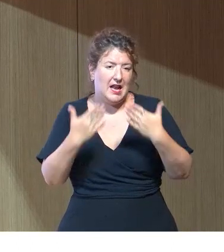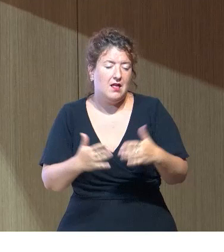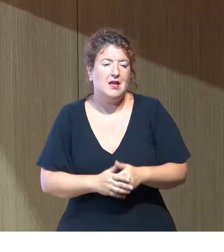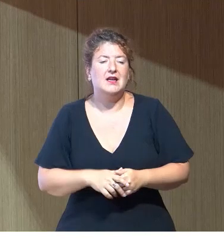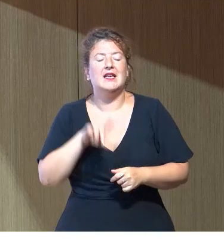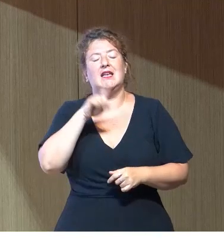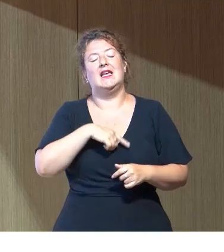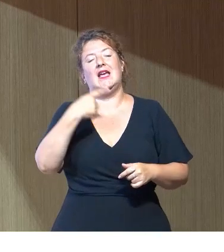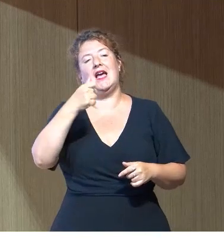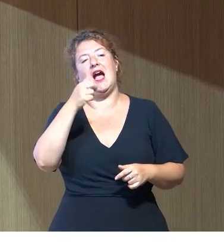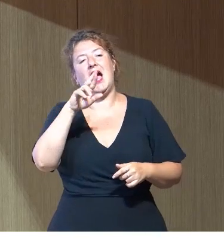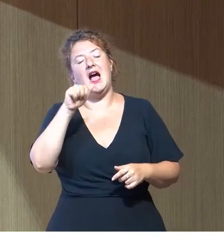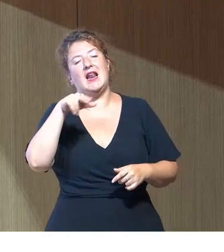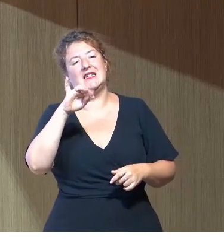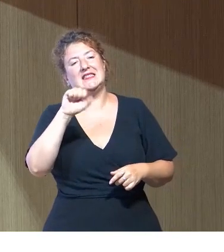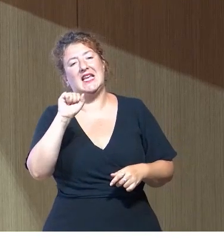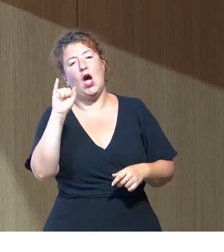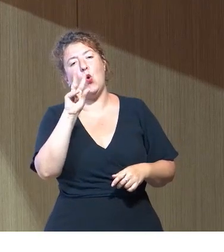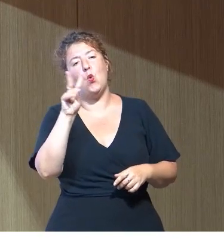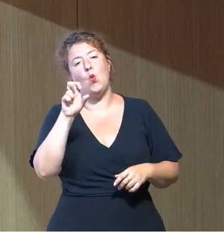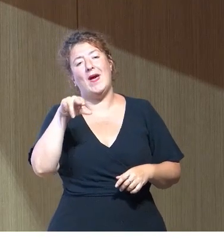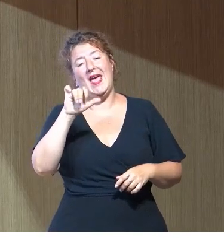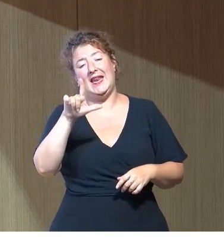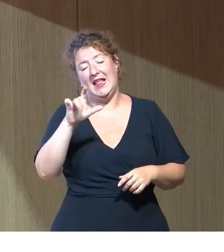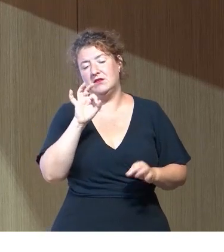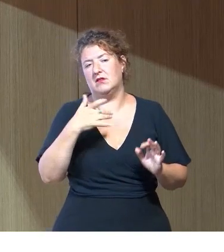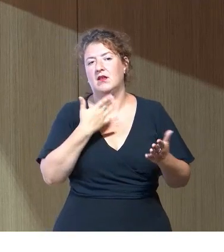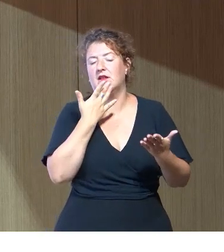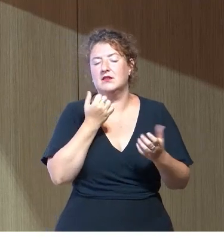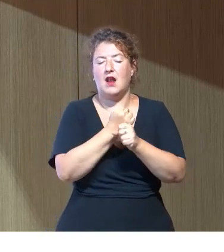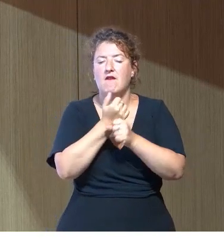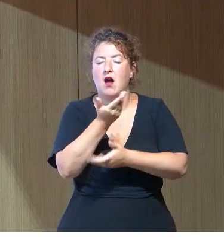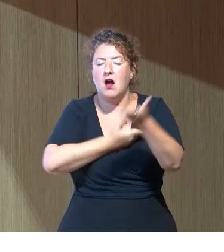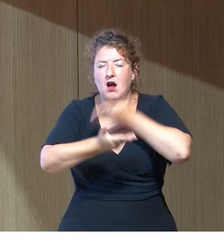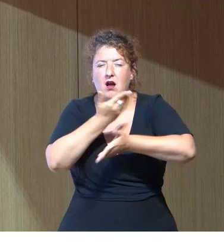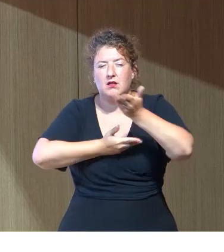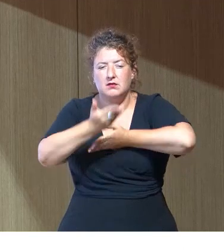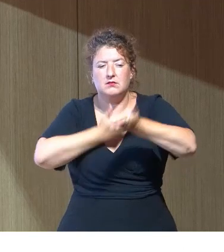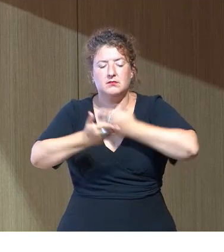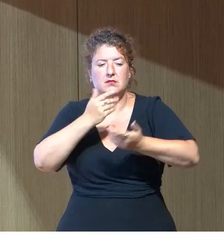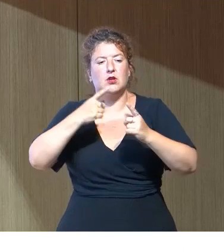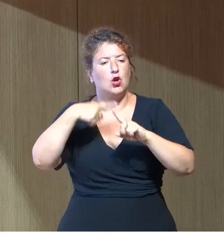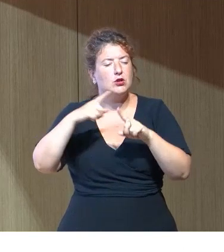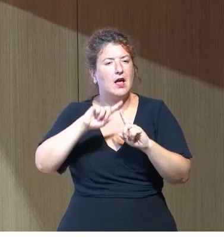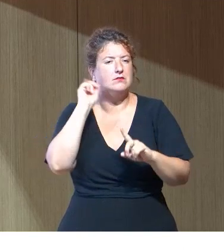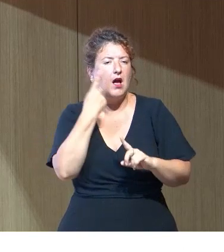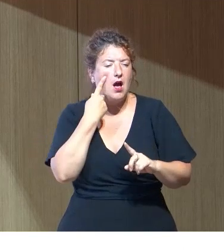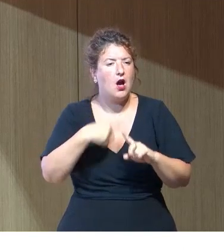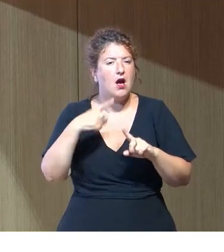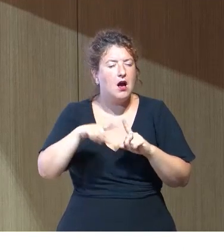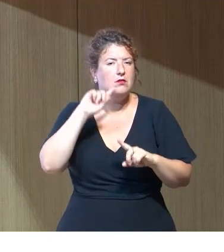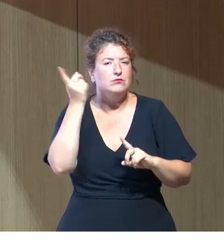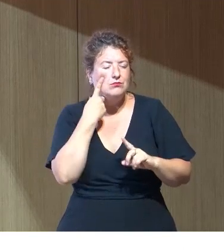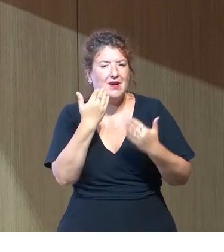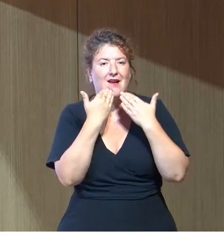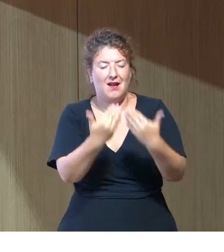juvenil que nos han dado la oportunidad de trabajar piel con piel y de hacer importantes descubrimientos y sobre todo de también